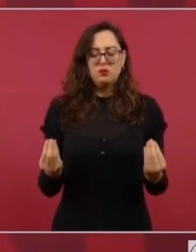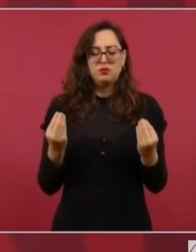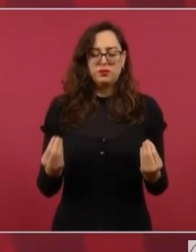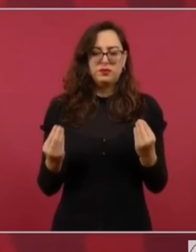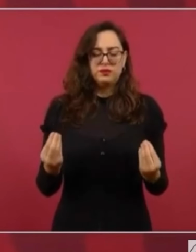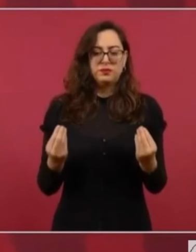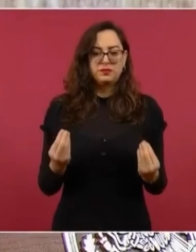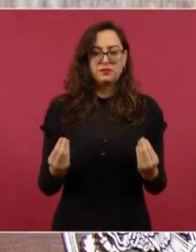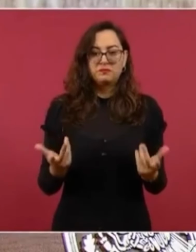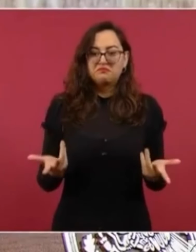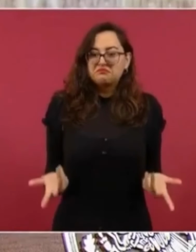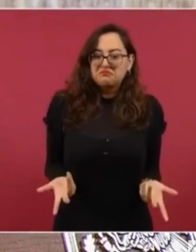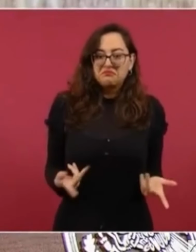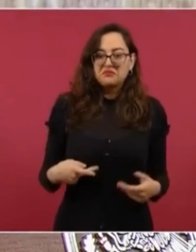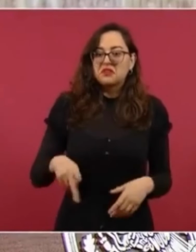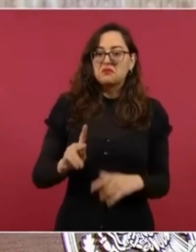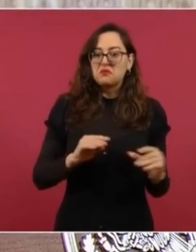que